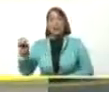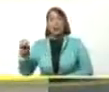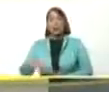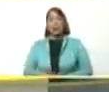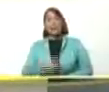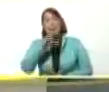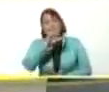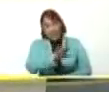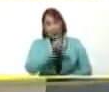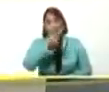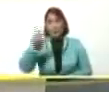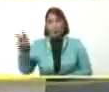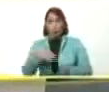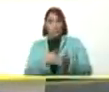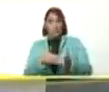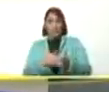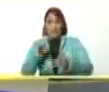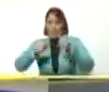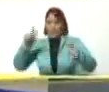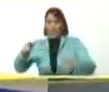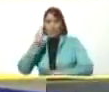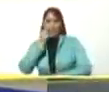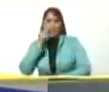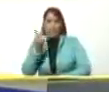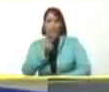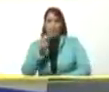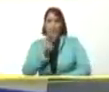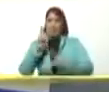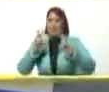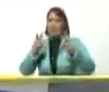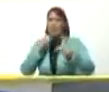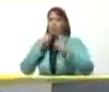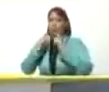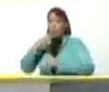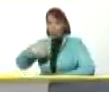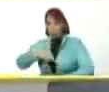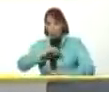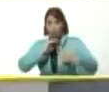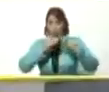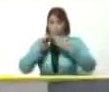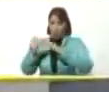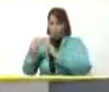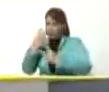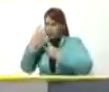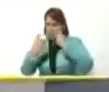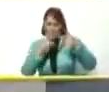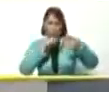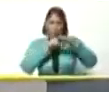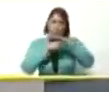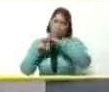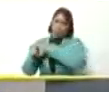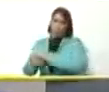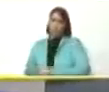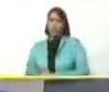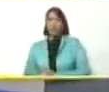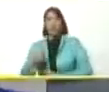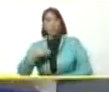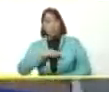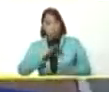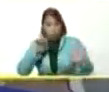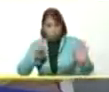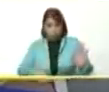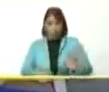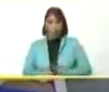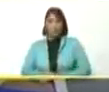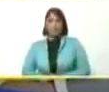522.000 venezolanos en el área del turismo, en nuestras comunidades. Hemos también, señor